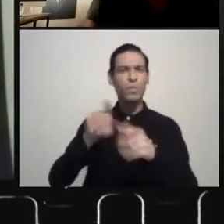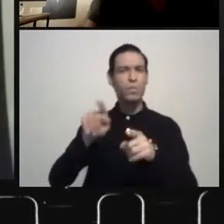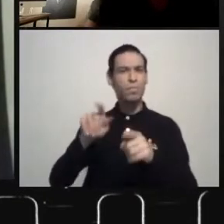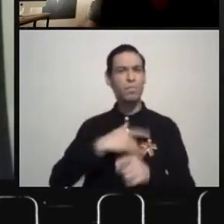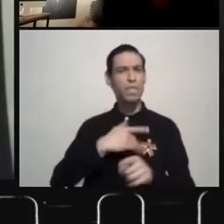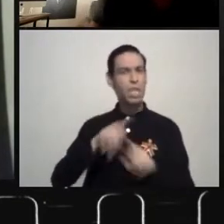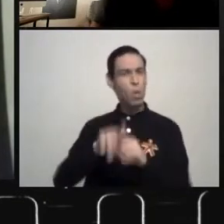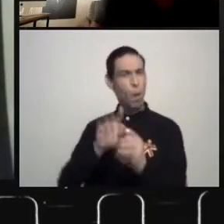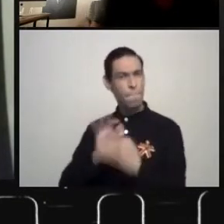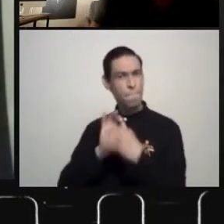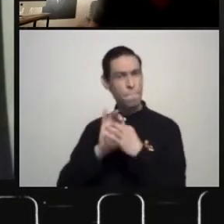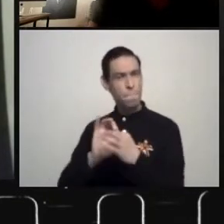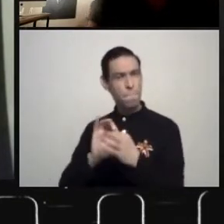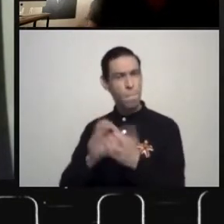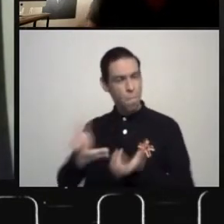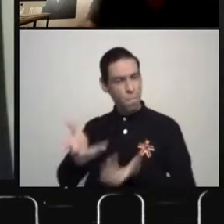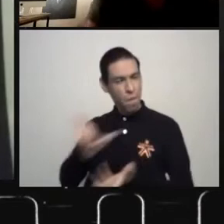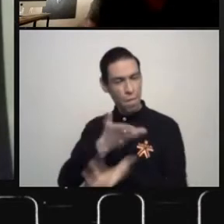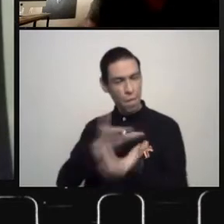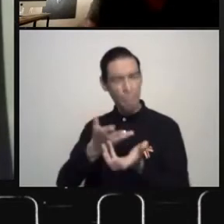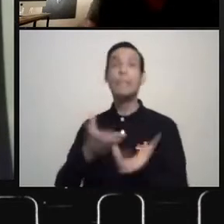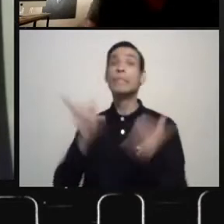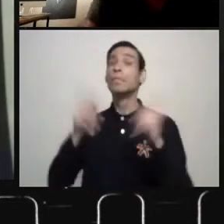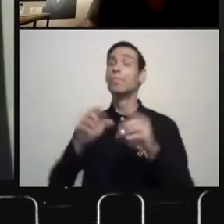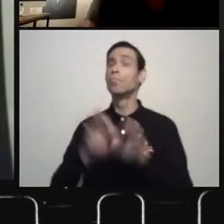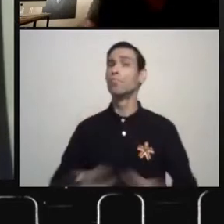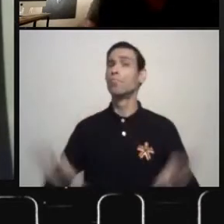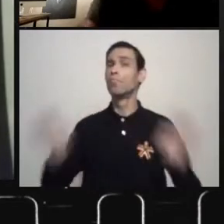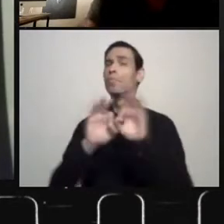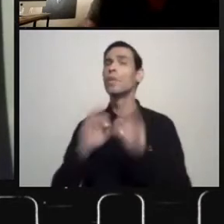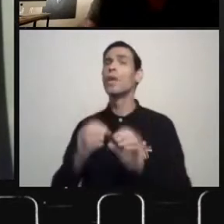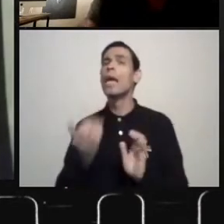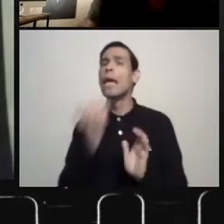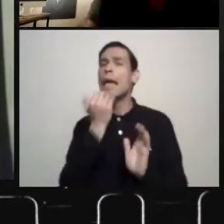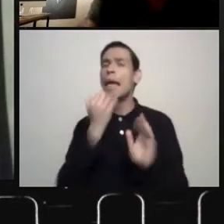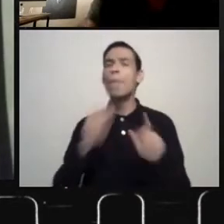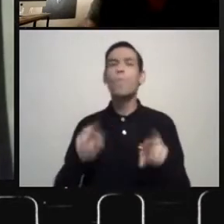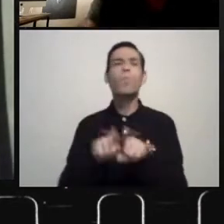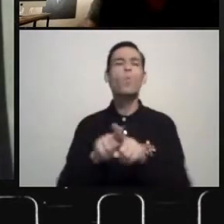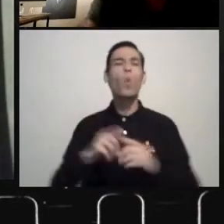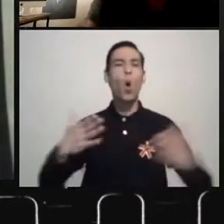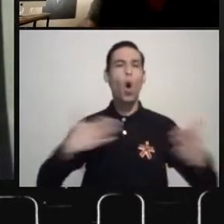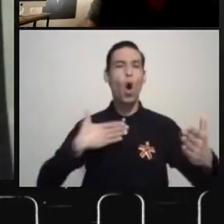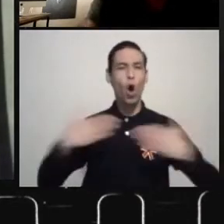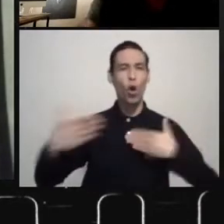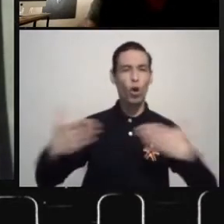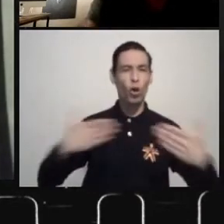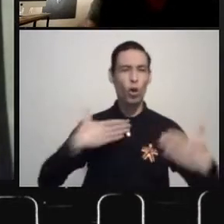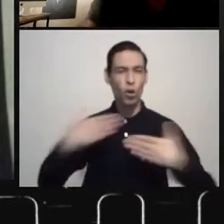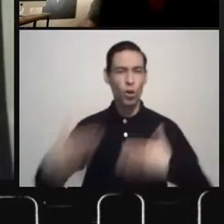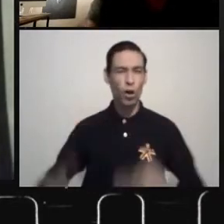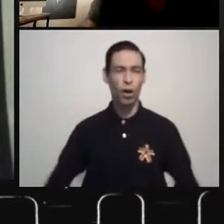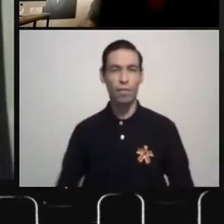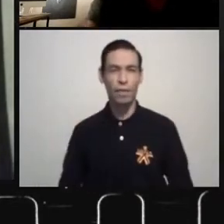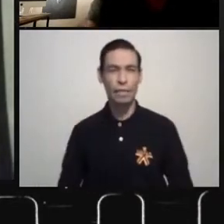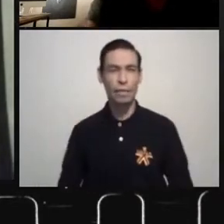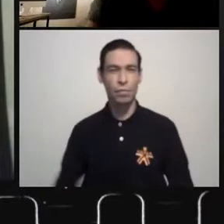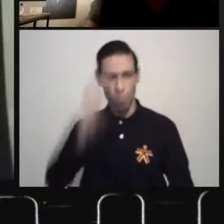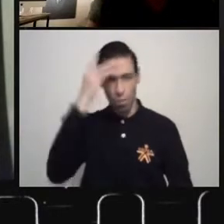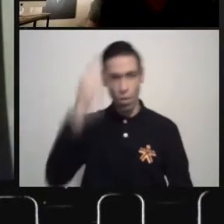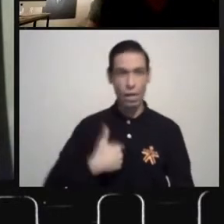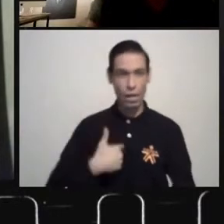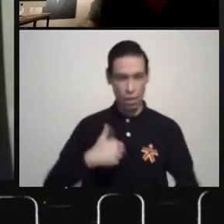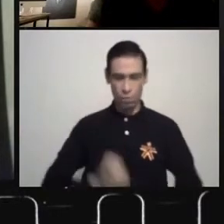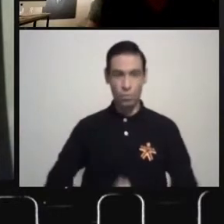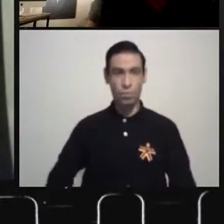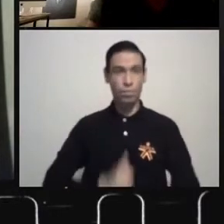y sobre todo tiene que haber mucha confianza cuando se trata de un director que tiene la cara que tengo yo, que se ve como un niño, que no me creen que